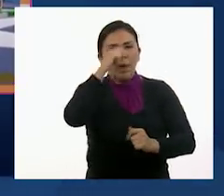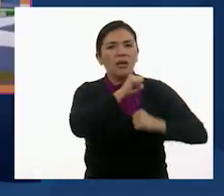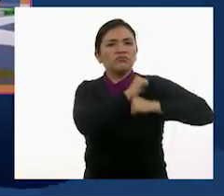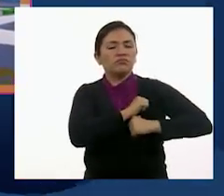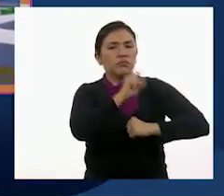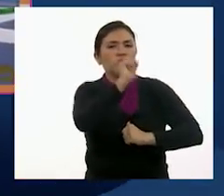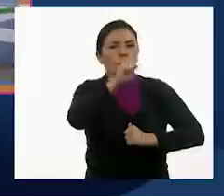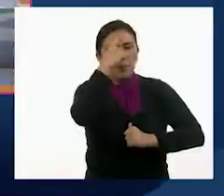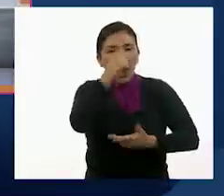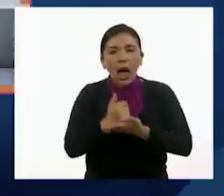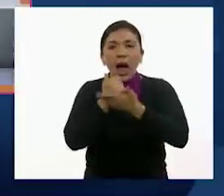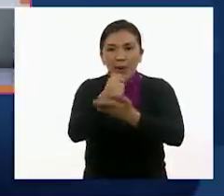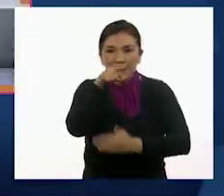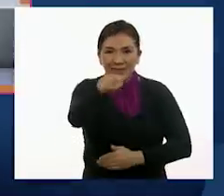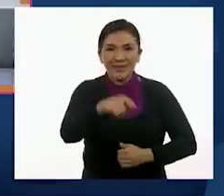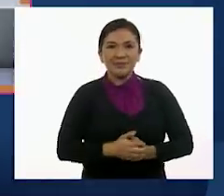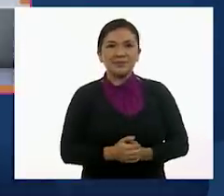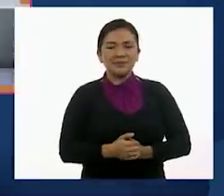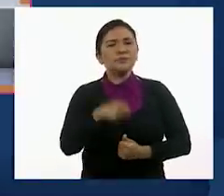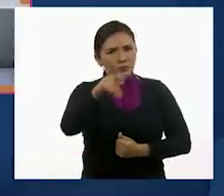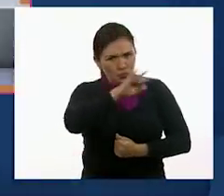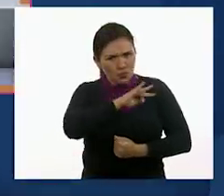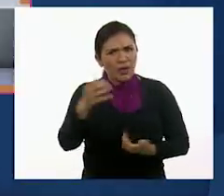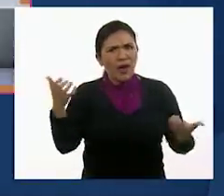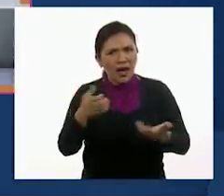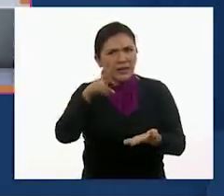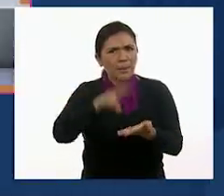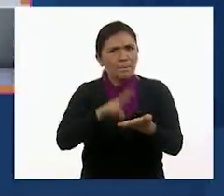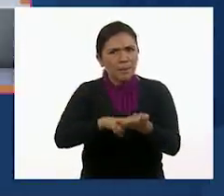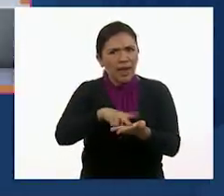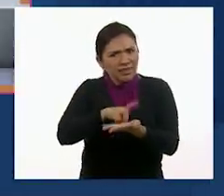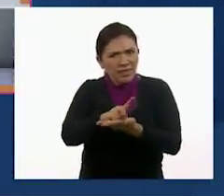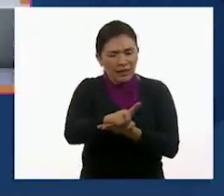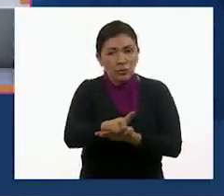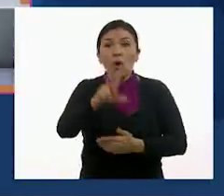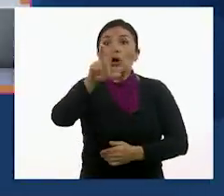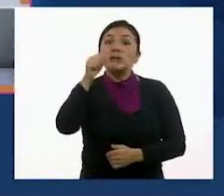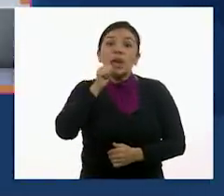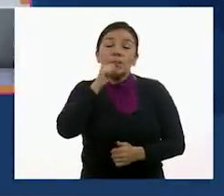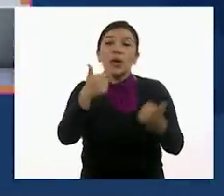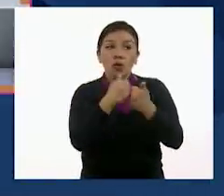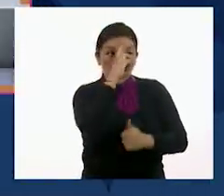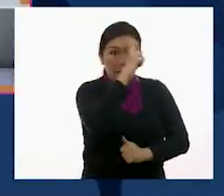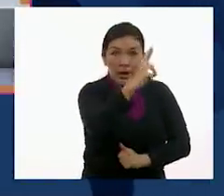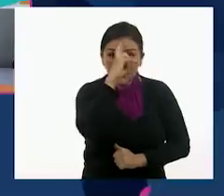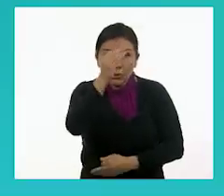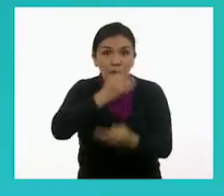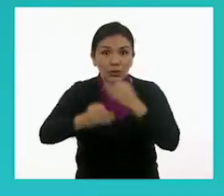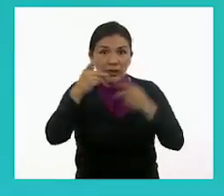ayudarte. Haz valer tus derechos. Y nunca olvides respetar los derechos de los demás.